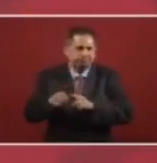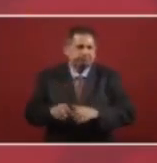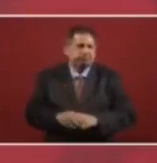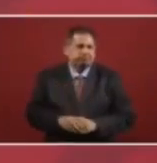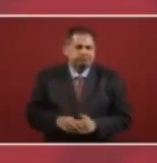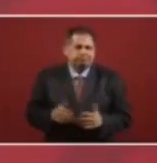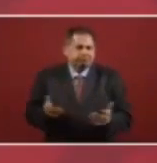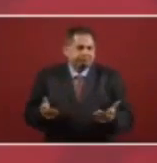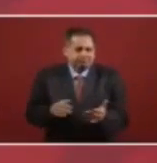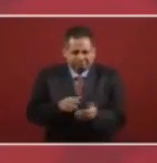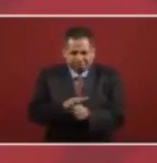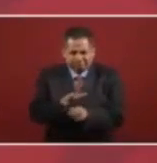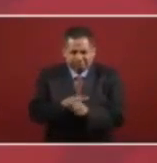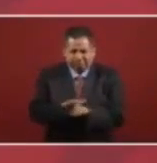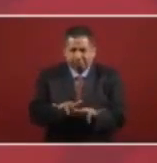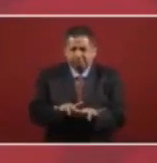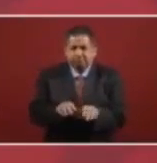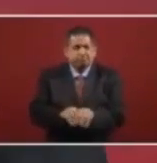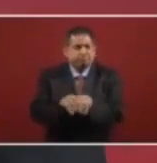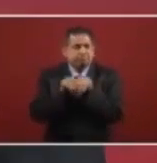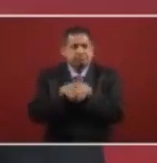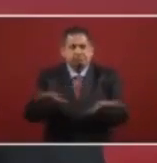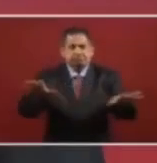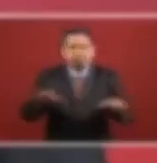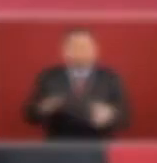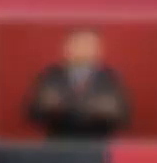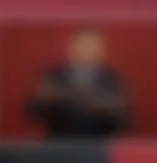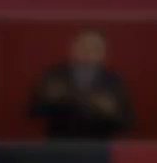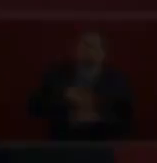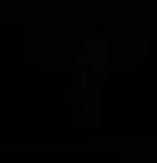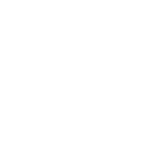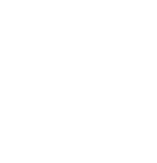Qué más le puedo pedir a la vida